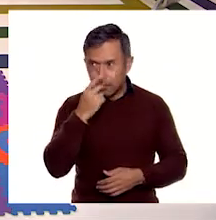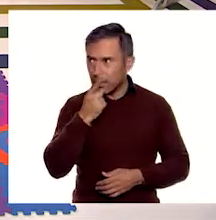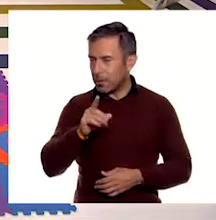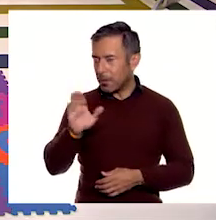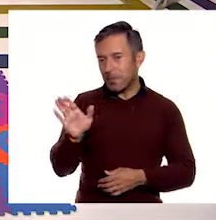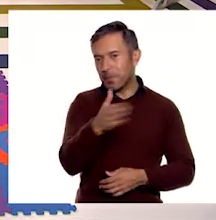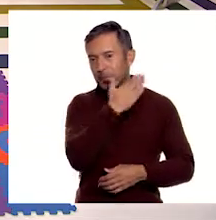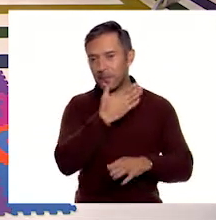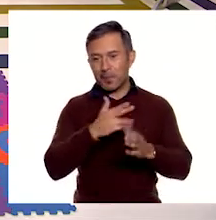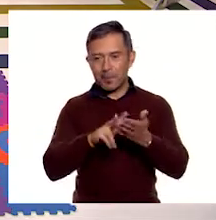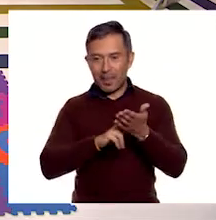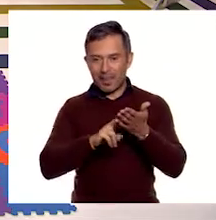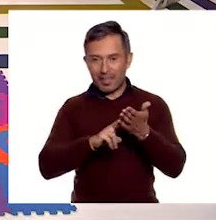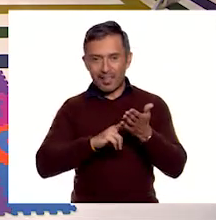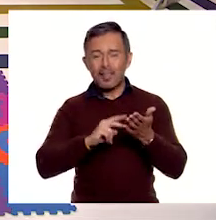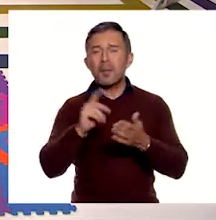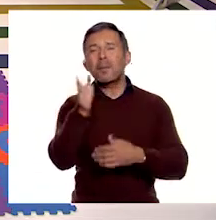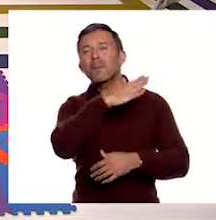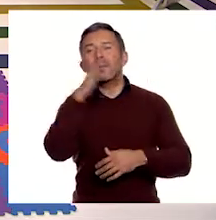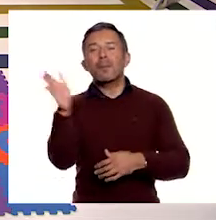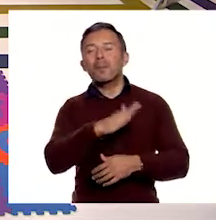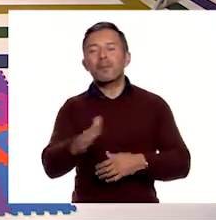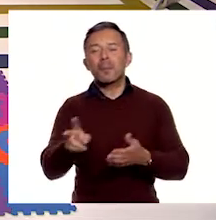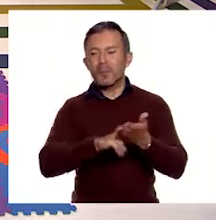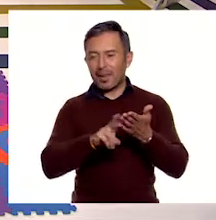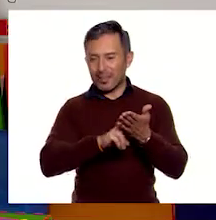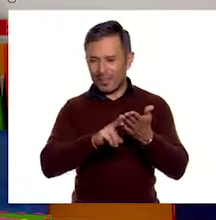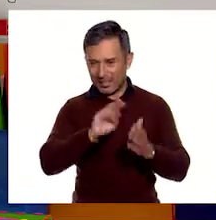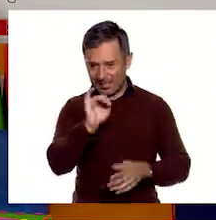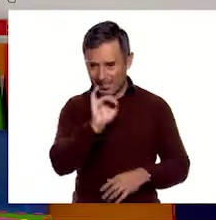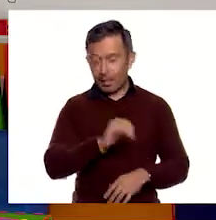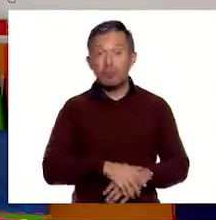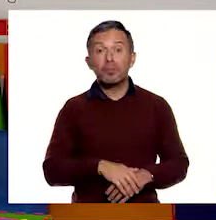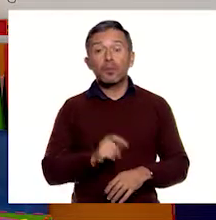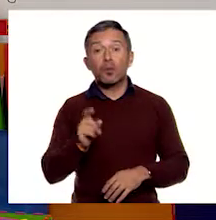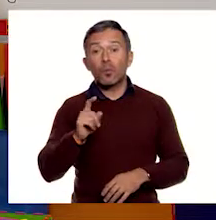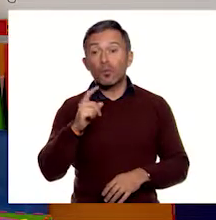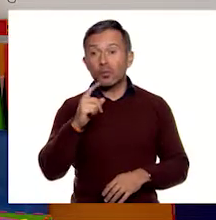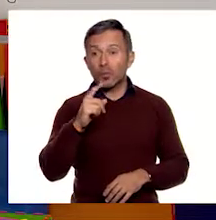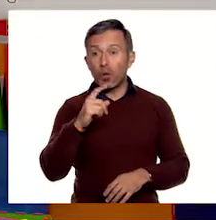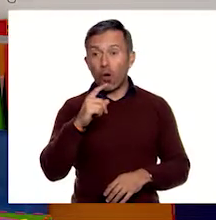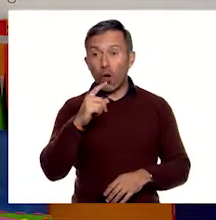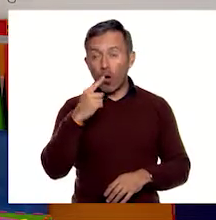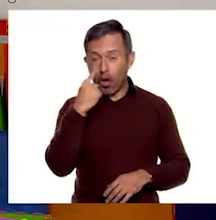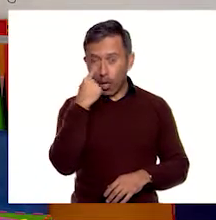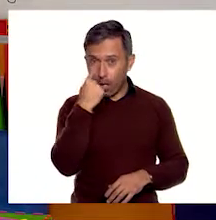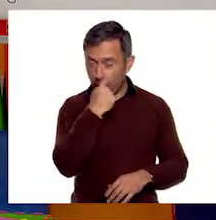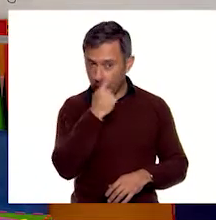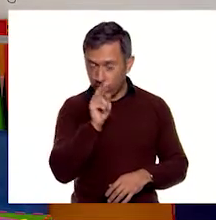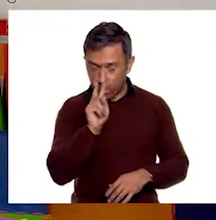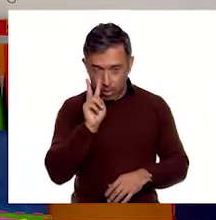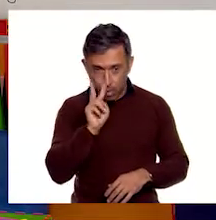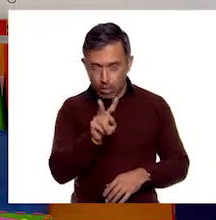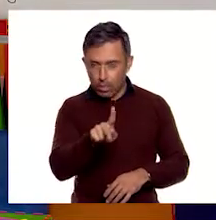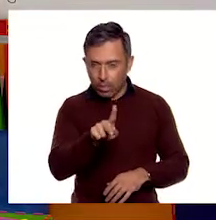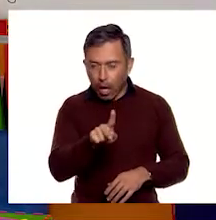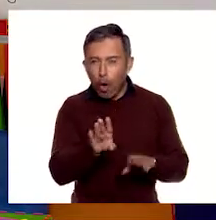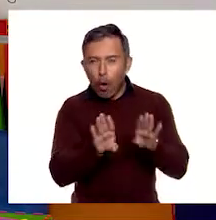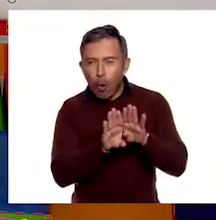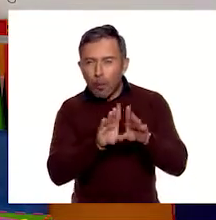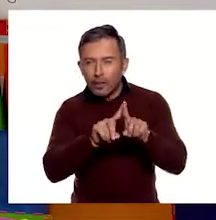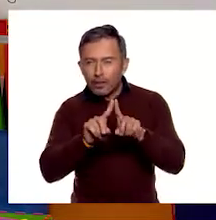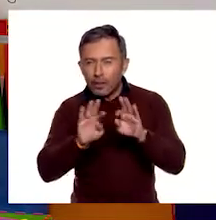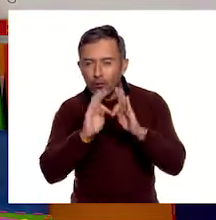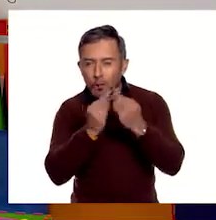igual muchos verdes. Sí, las ilusiones ópticas ya hemos visto cómo son. ¿Sí?